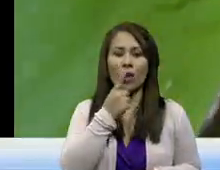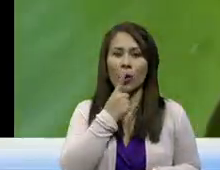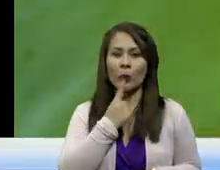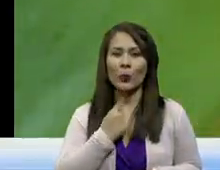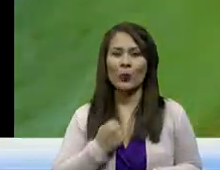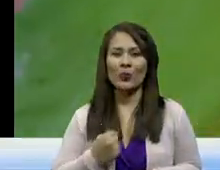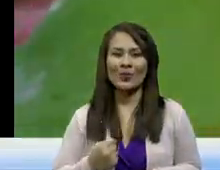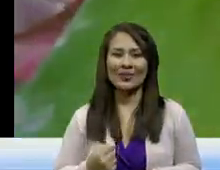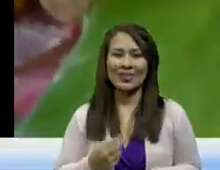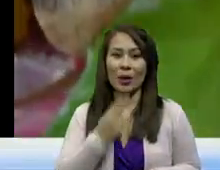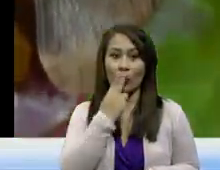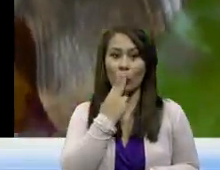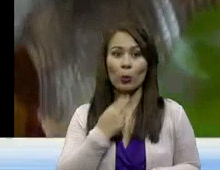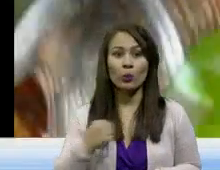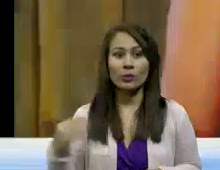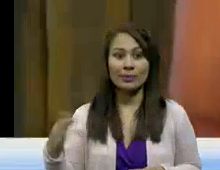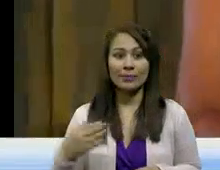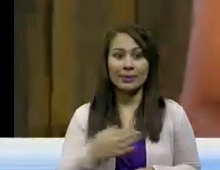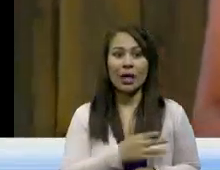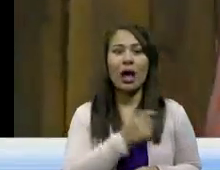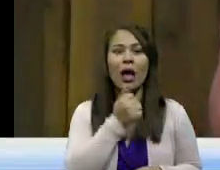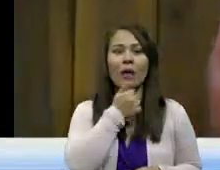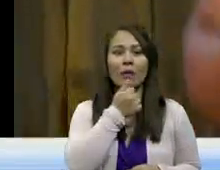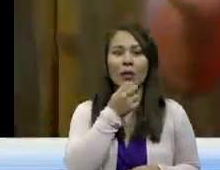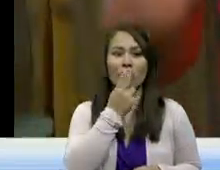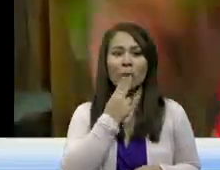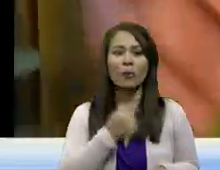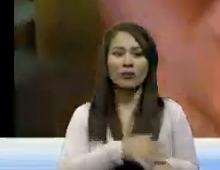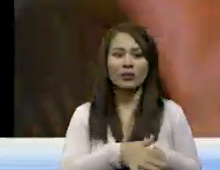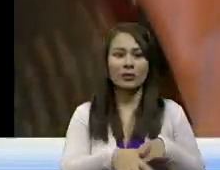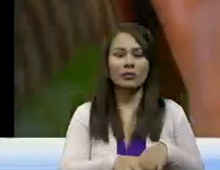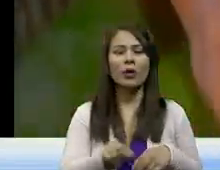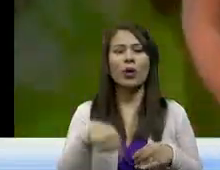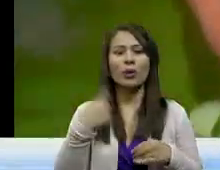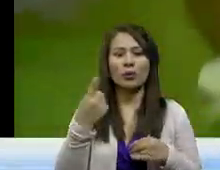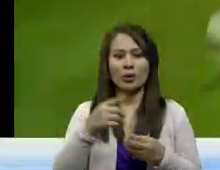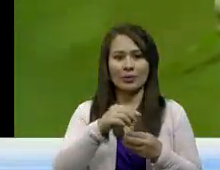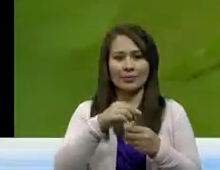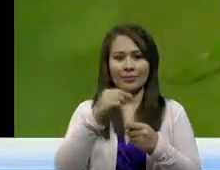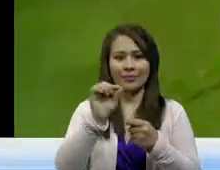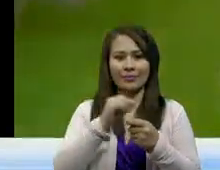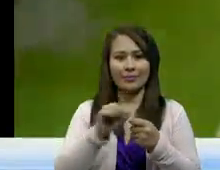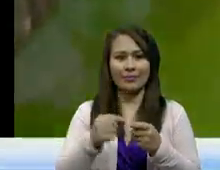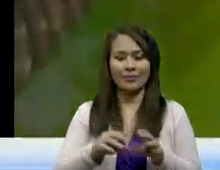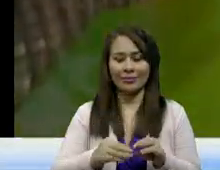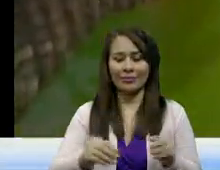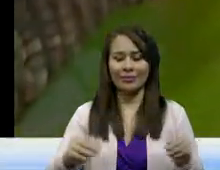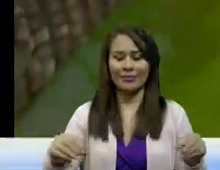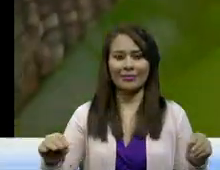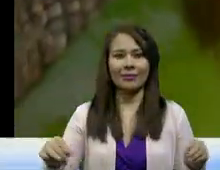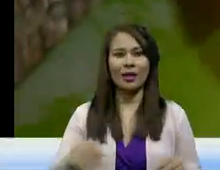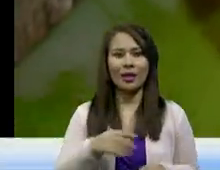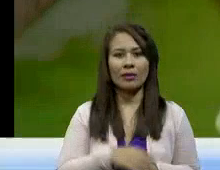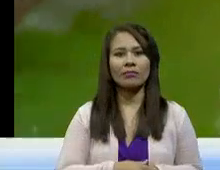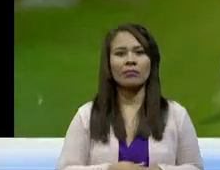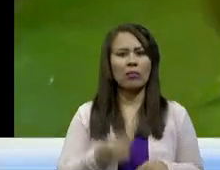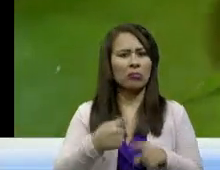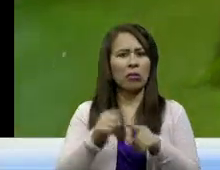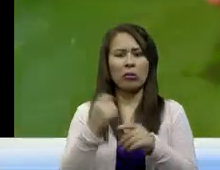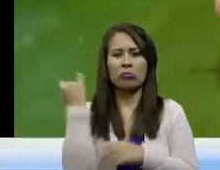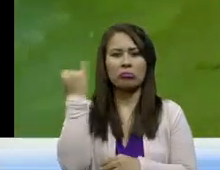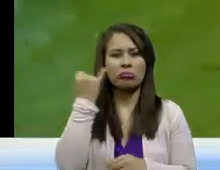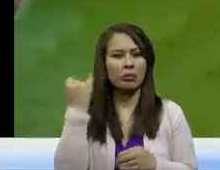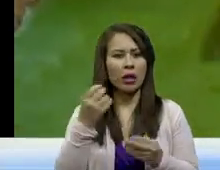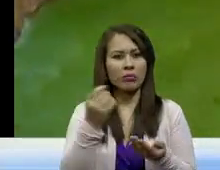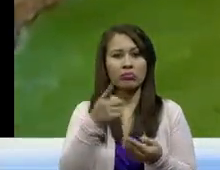dulce. Aquí le pongo lo que es culantro. Ah, ok. Sí. Ustedes ya más o menos tienen